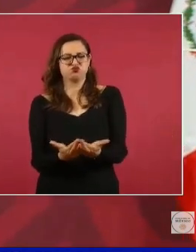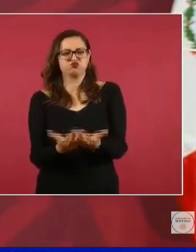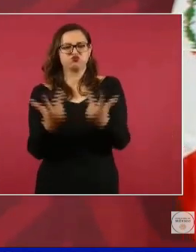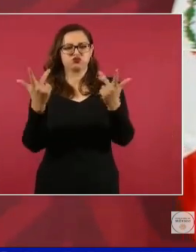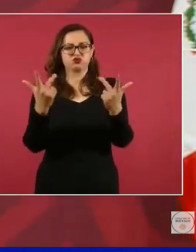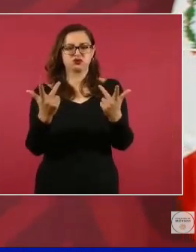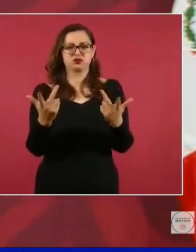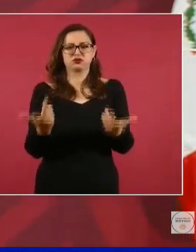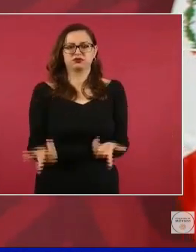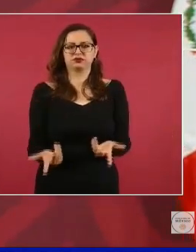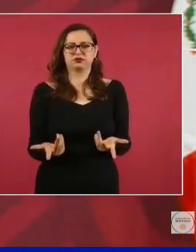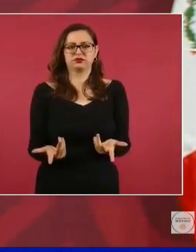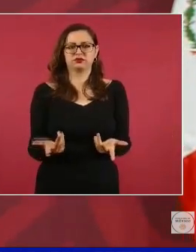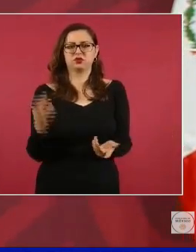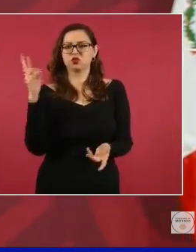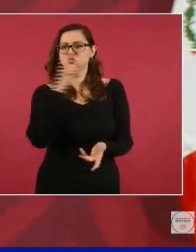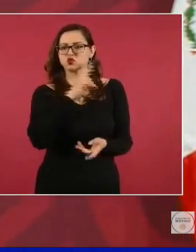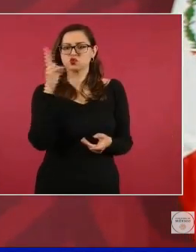de Rusia a Europa.